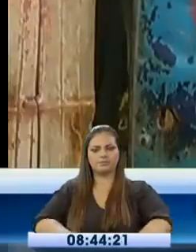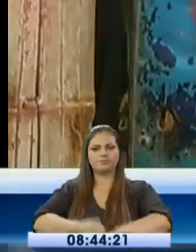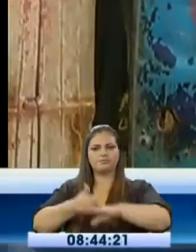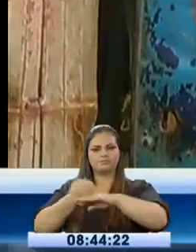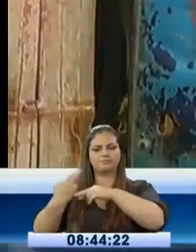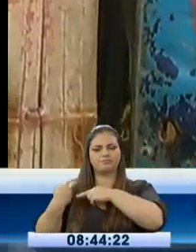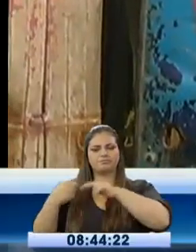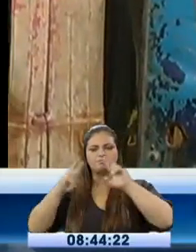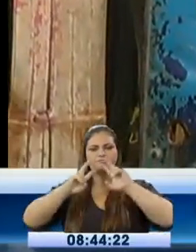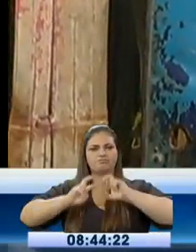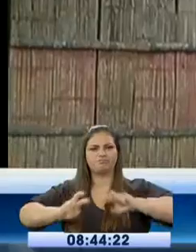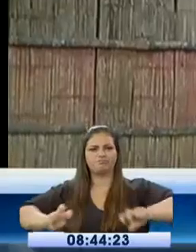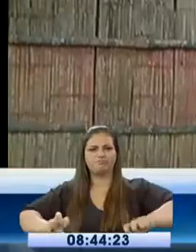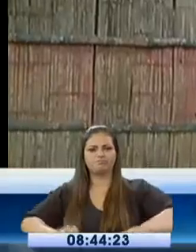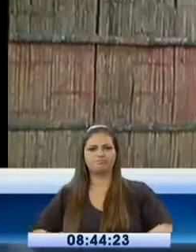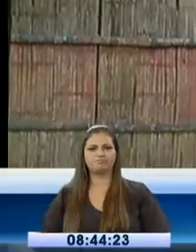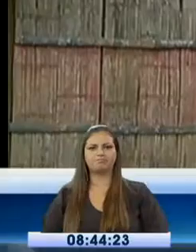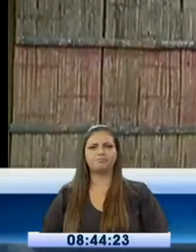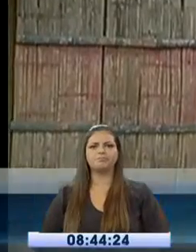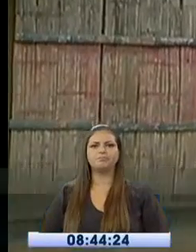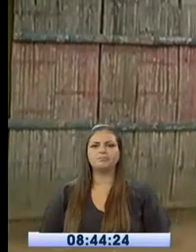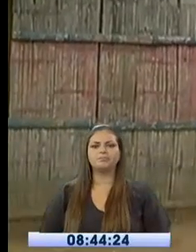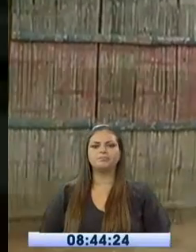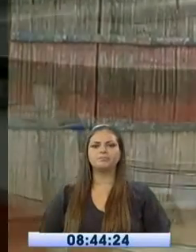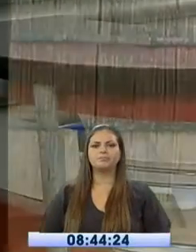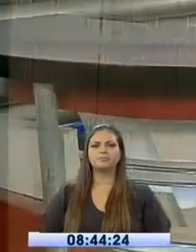pertinentes, informó Marcela Maquilón.